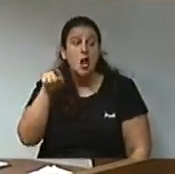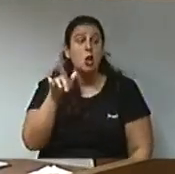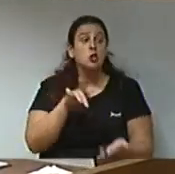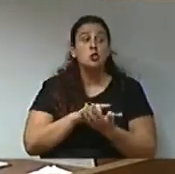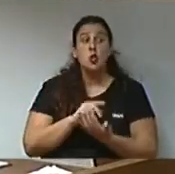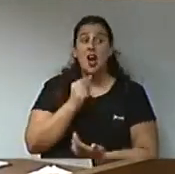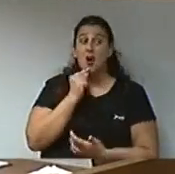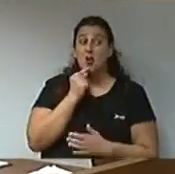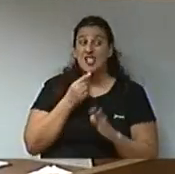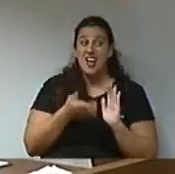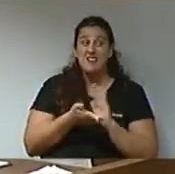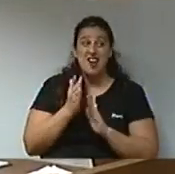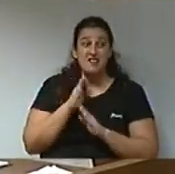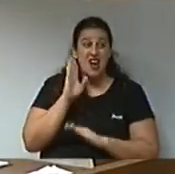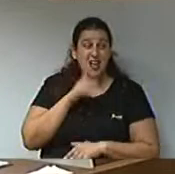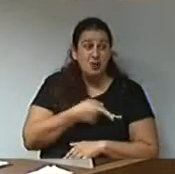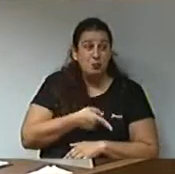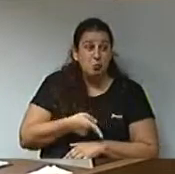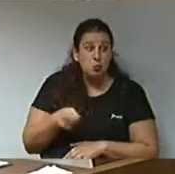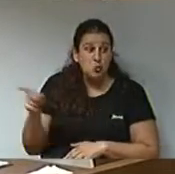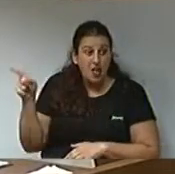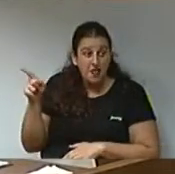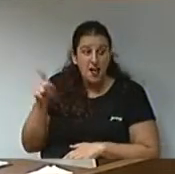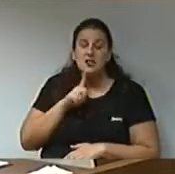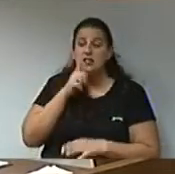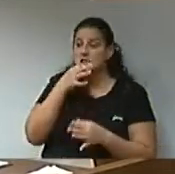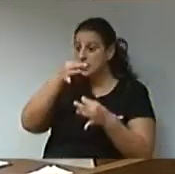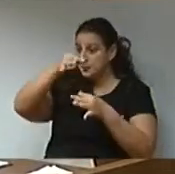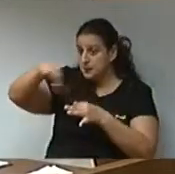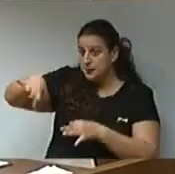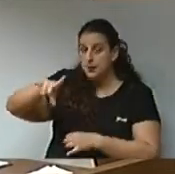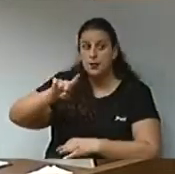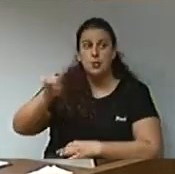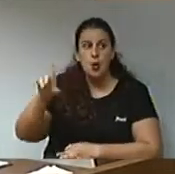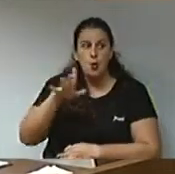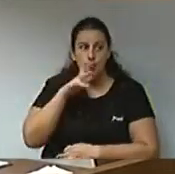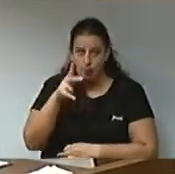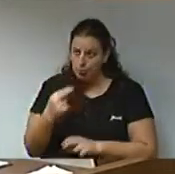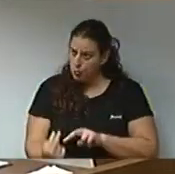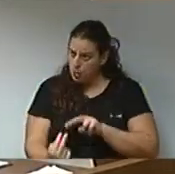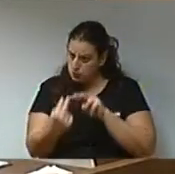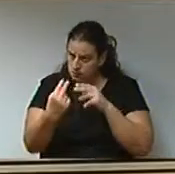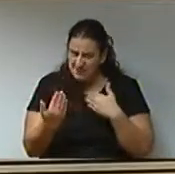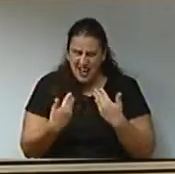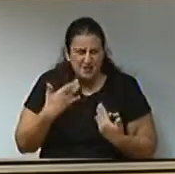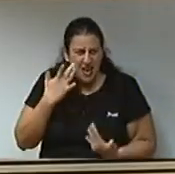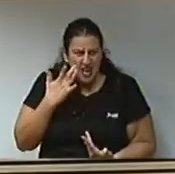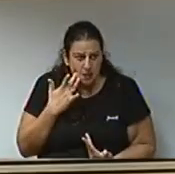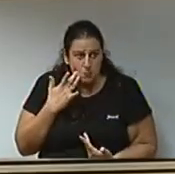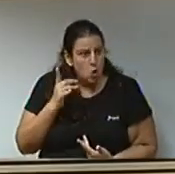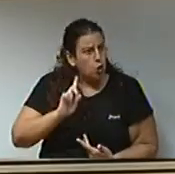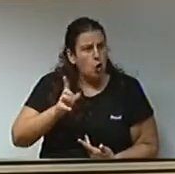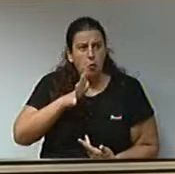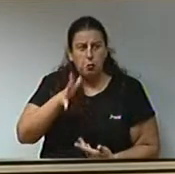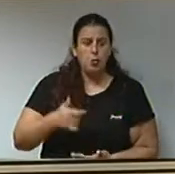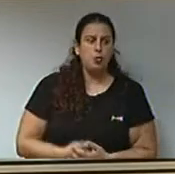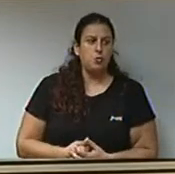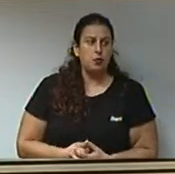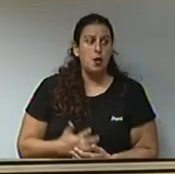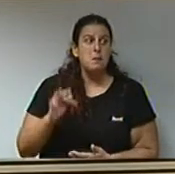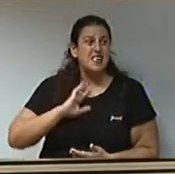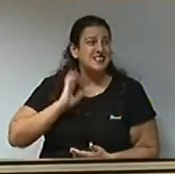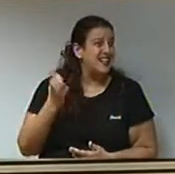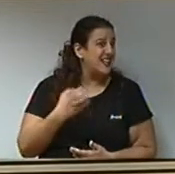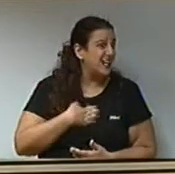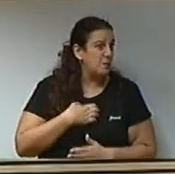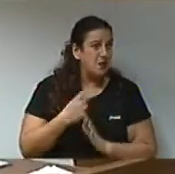estaba incluso imputada? Cara a cara, frente a frente, con la mirada fija, honestamente. ¿Por qué hoy es incapaz de tomar medidas